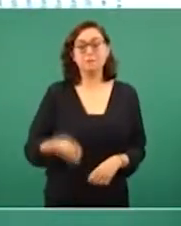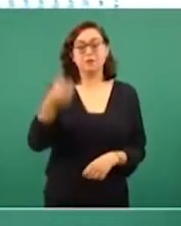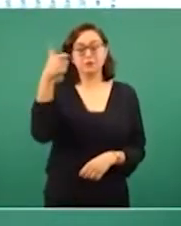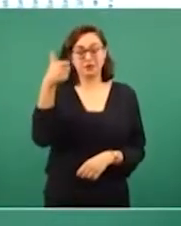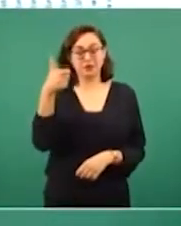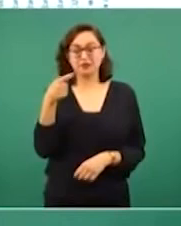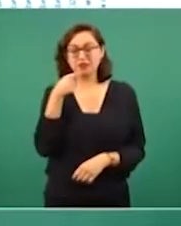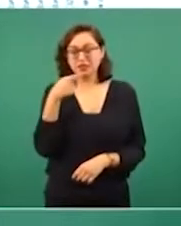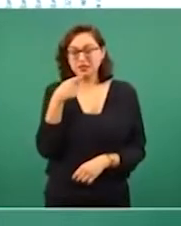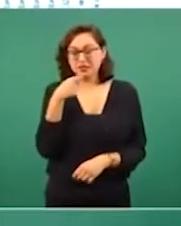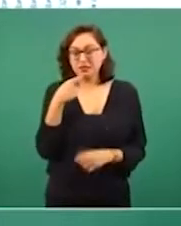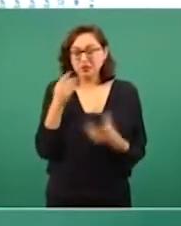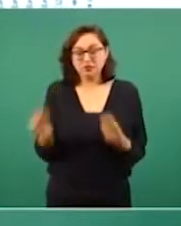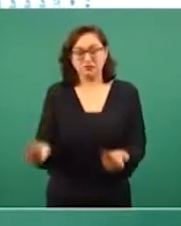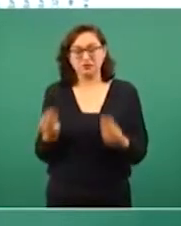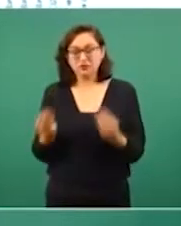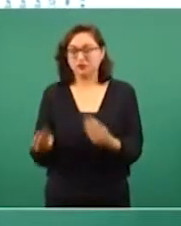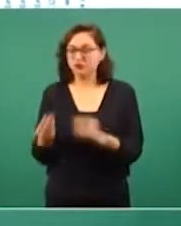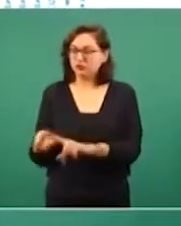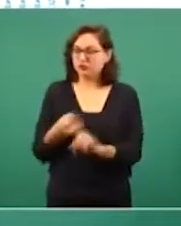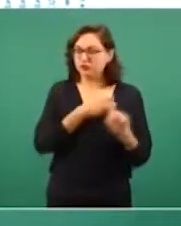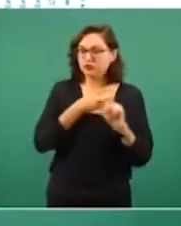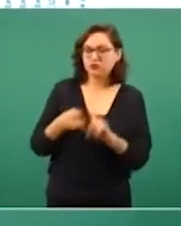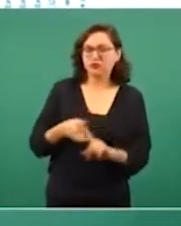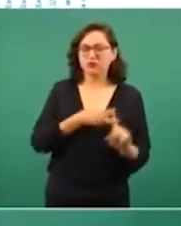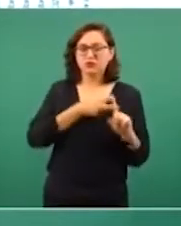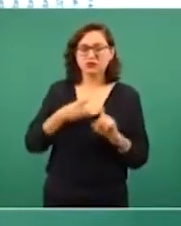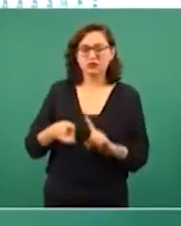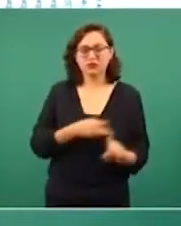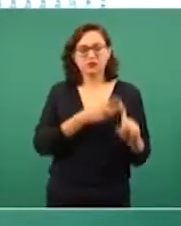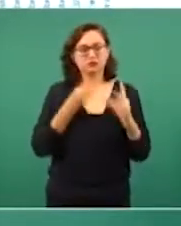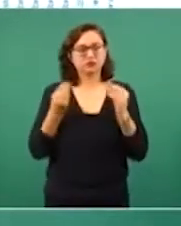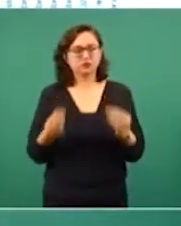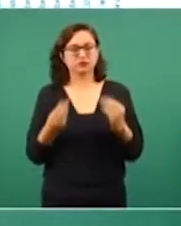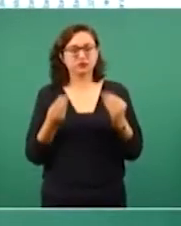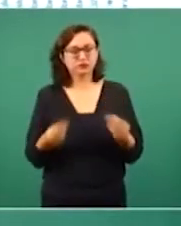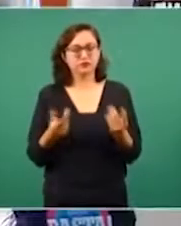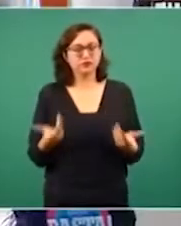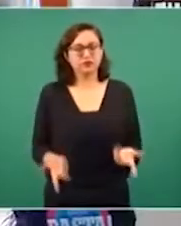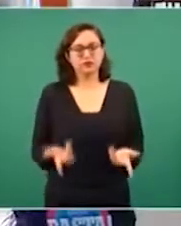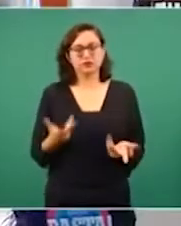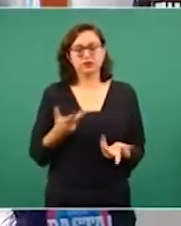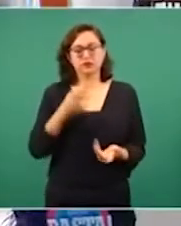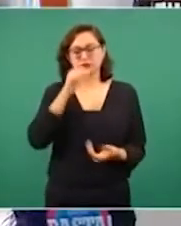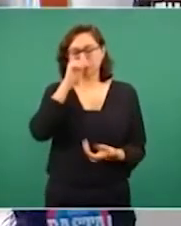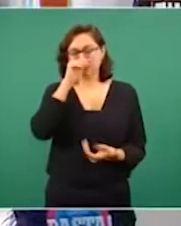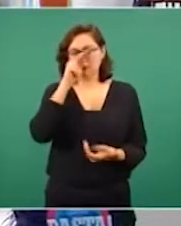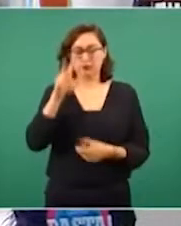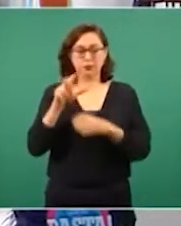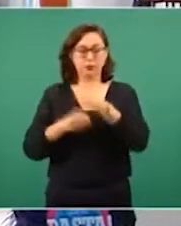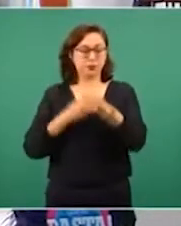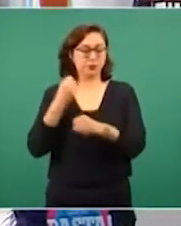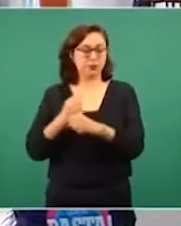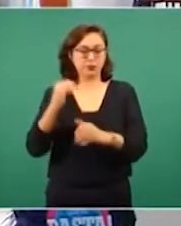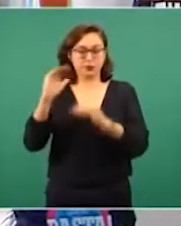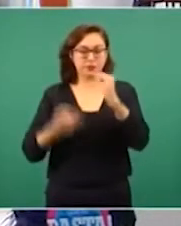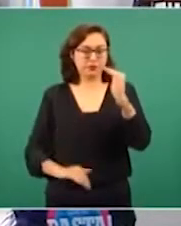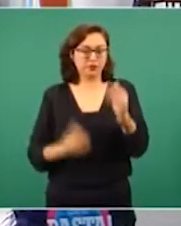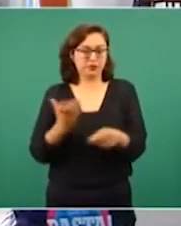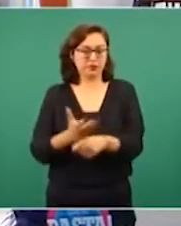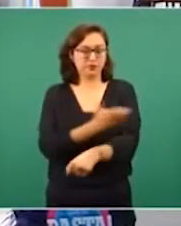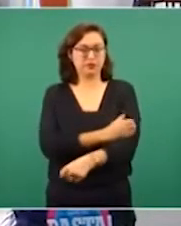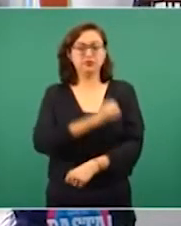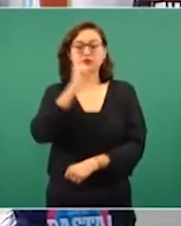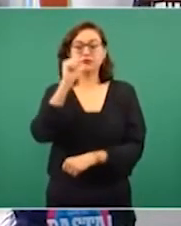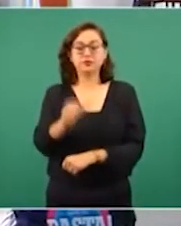tamaño. Pues ahí están los datos. Menores no acompañados. Ese es el tema. Entonces,